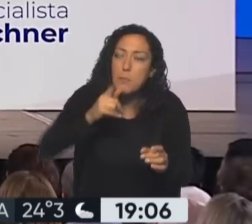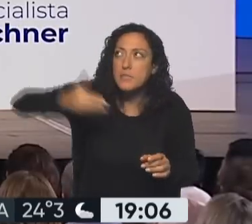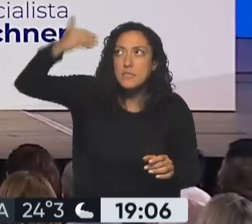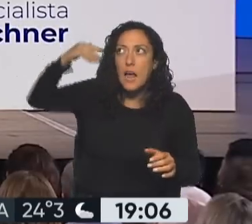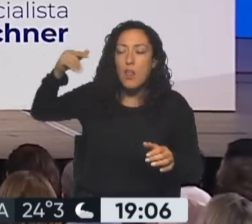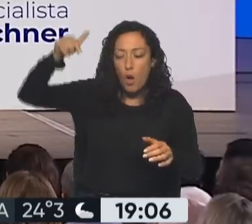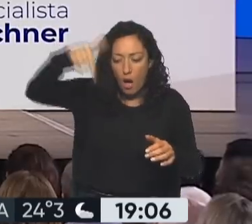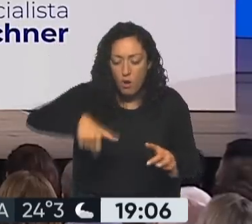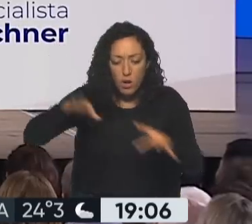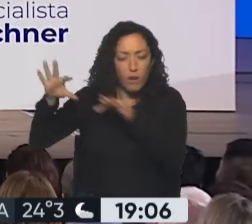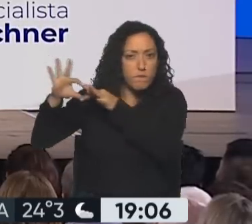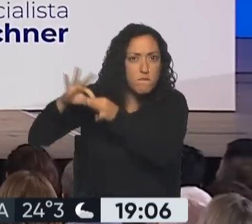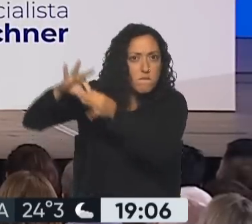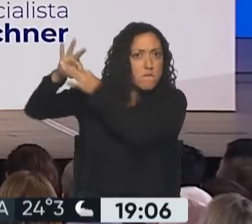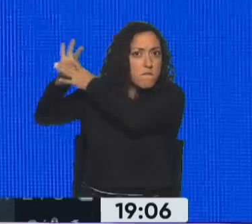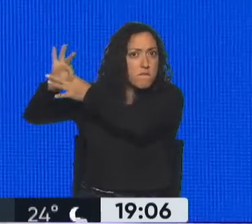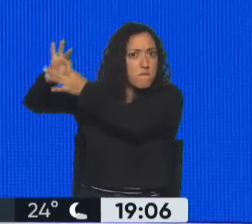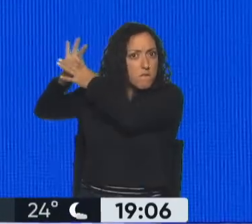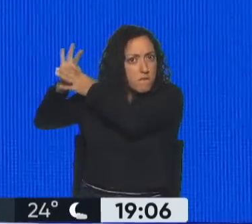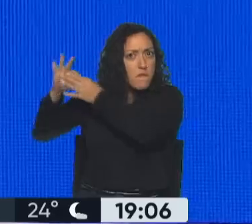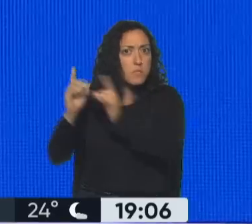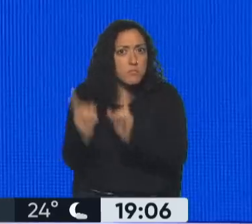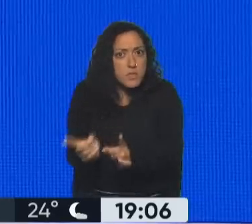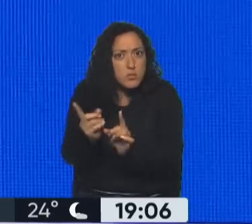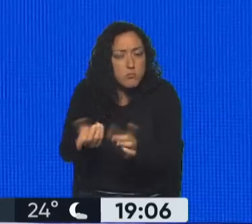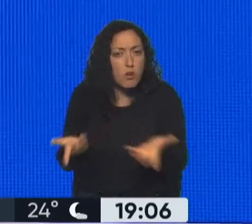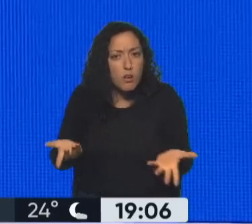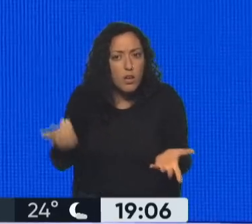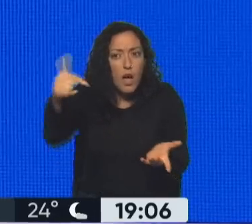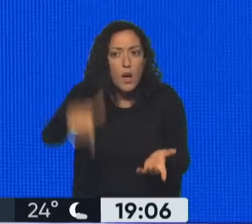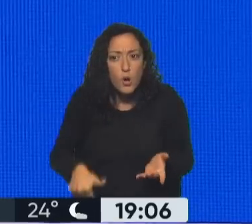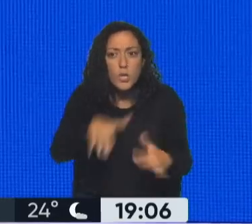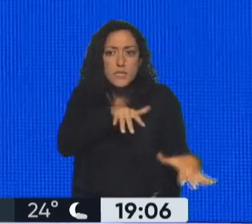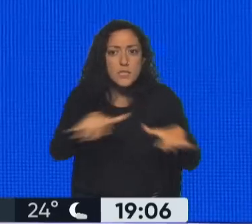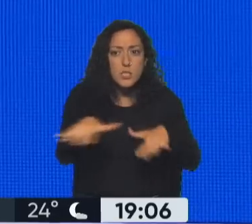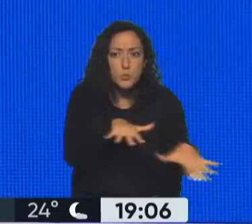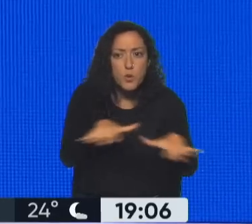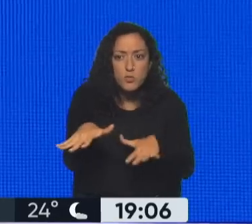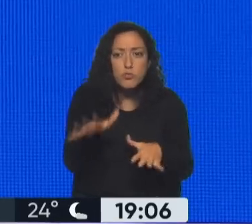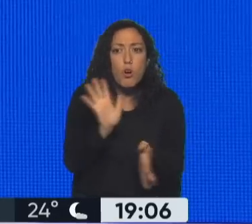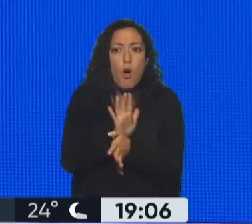el presente. Hoy estamos con una situación en la que